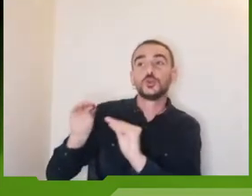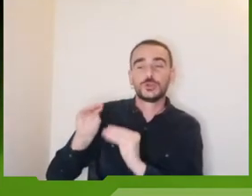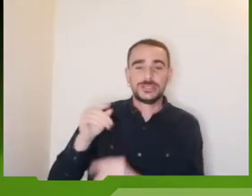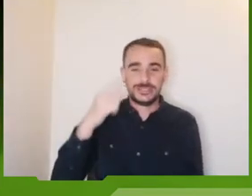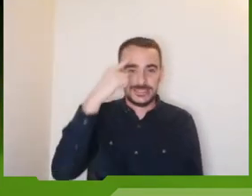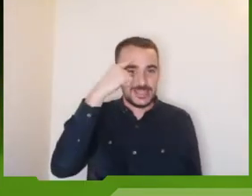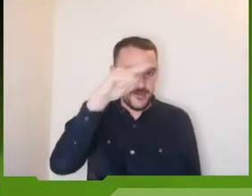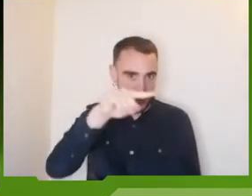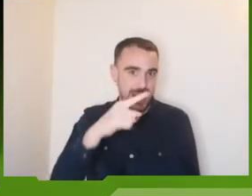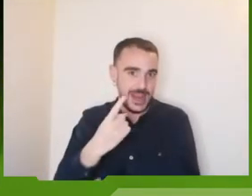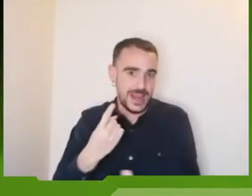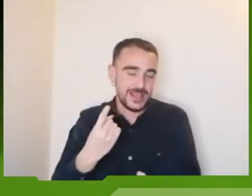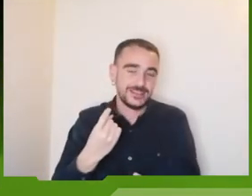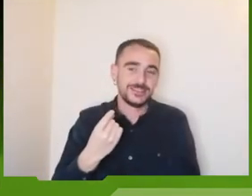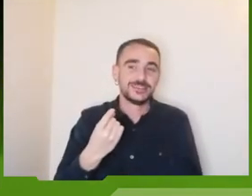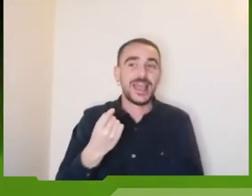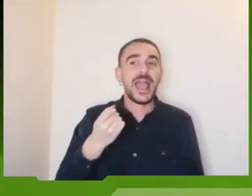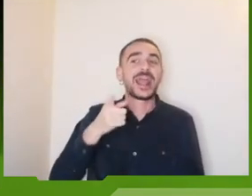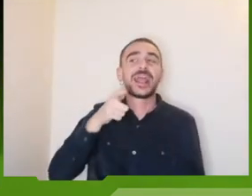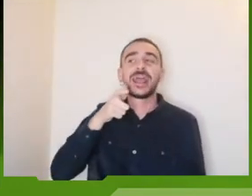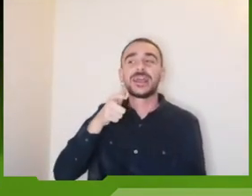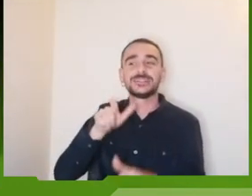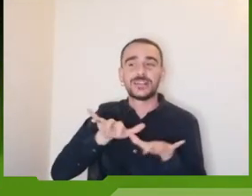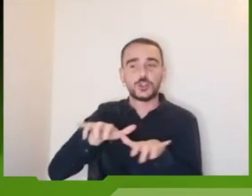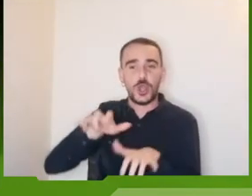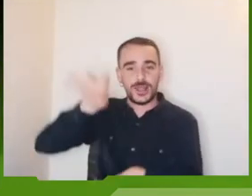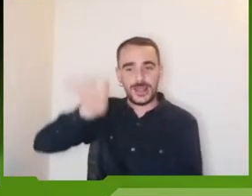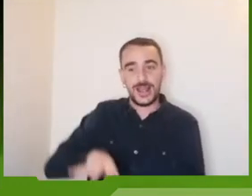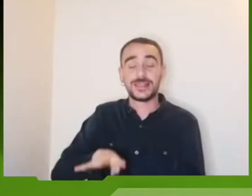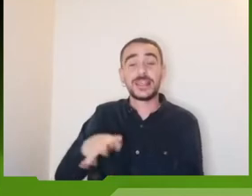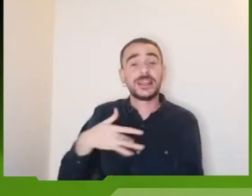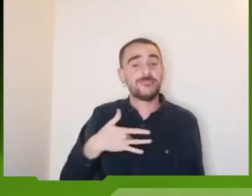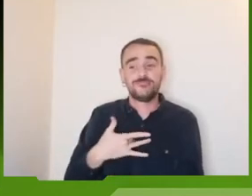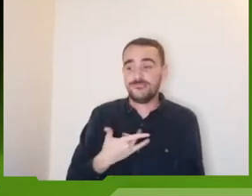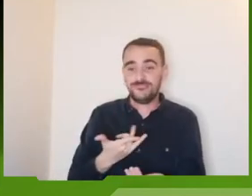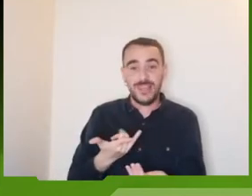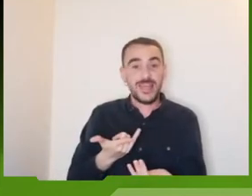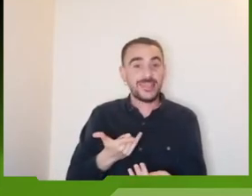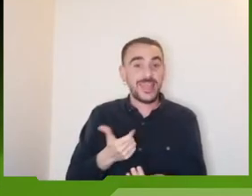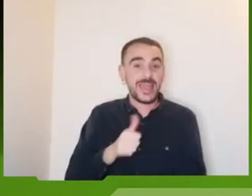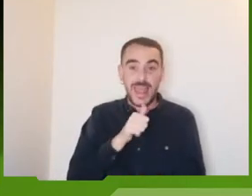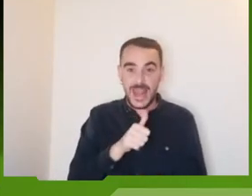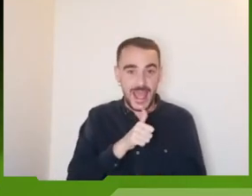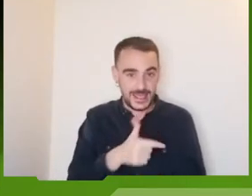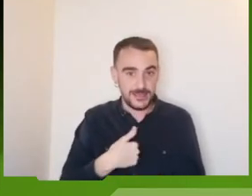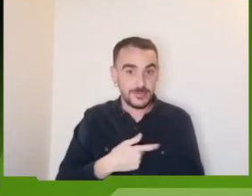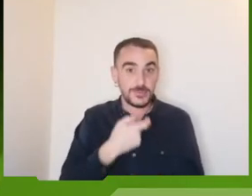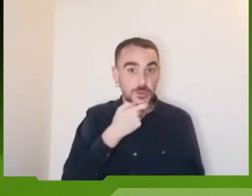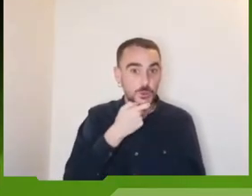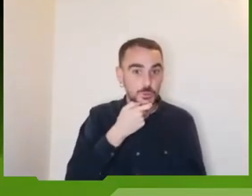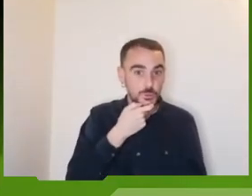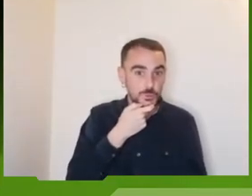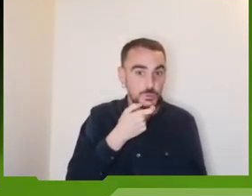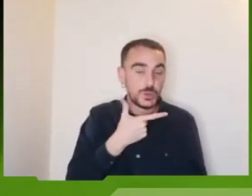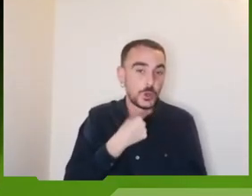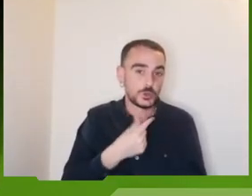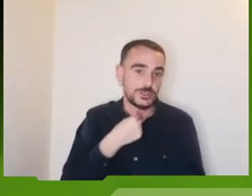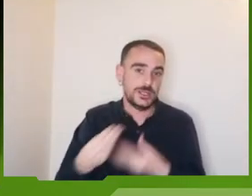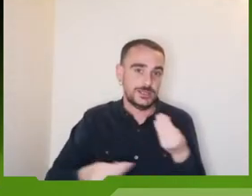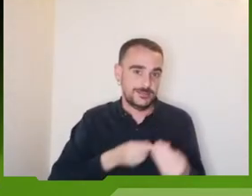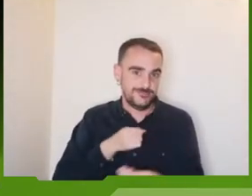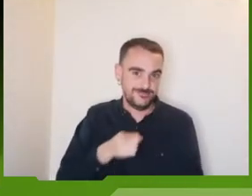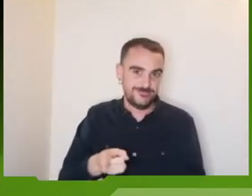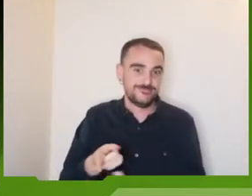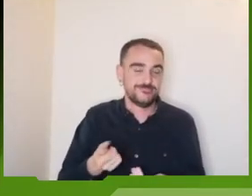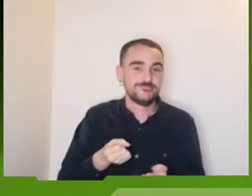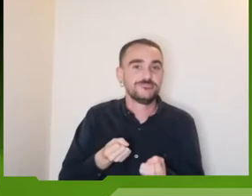De nada, me lo paso bien, me gusta hacerlo y me hace ilusión cuando algunas personas